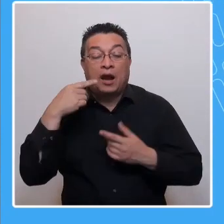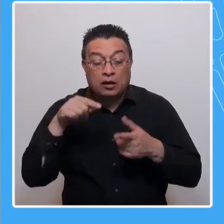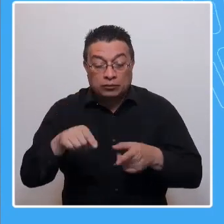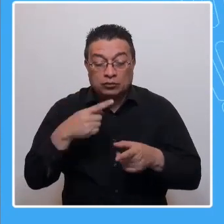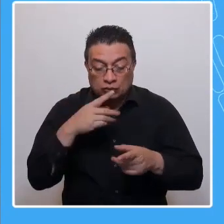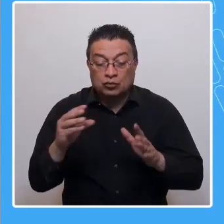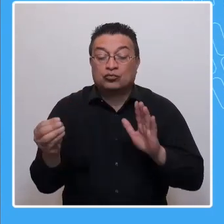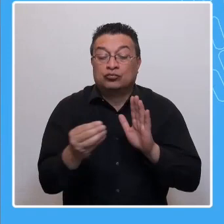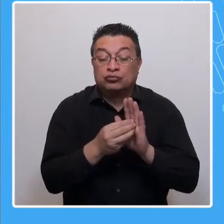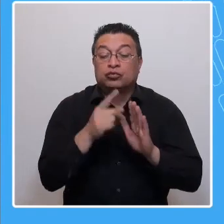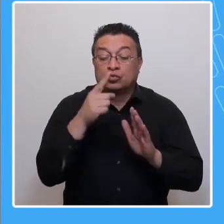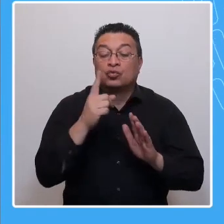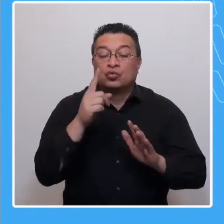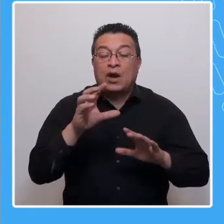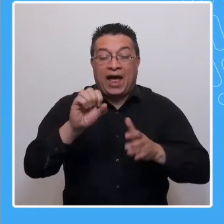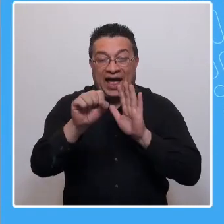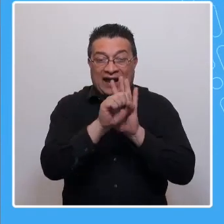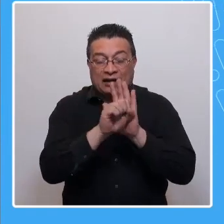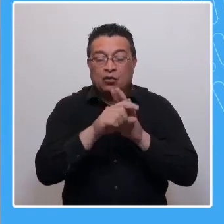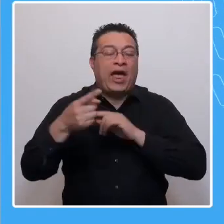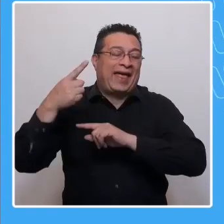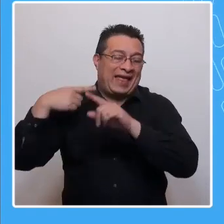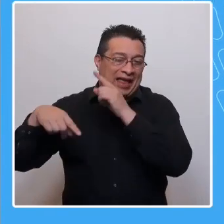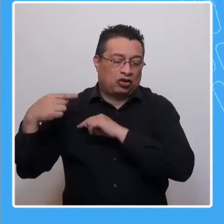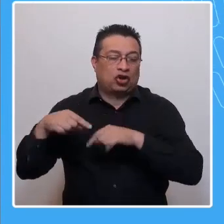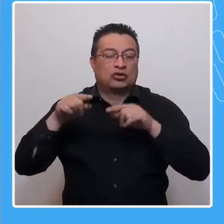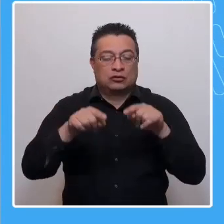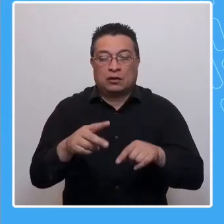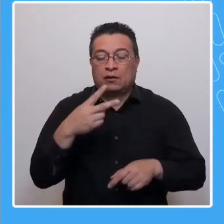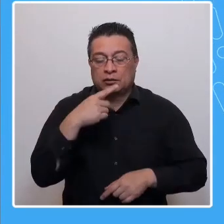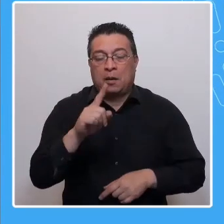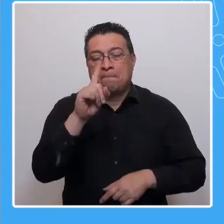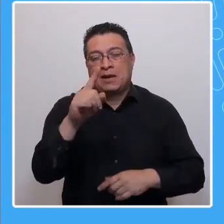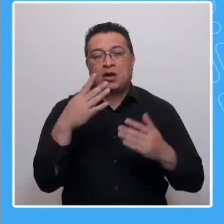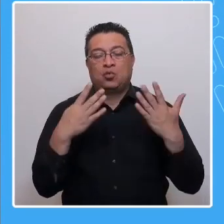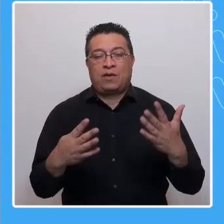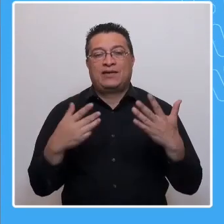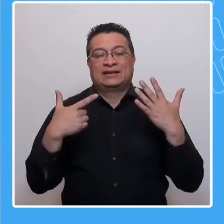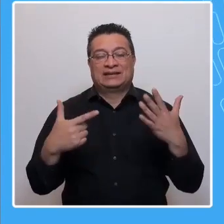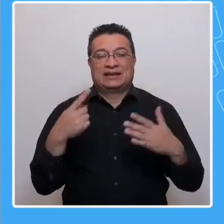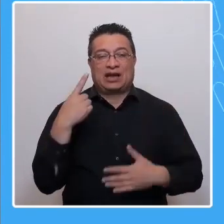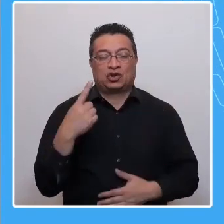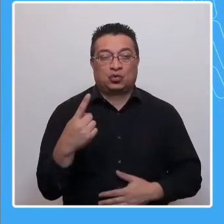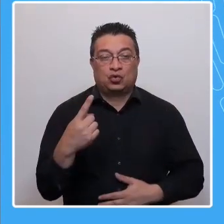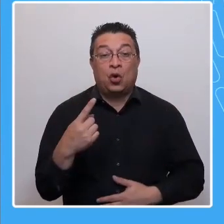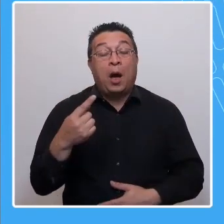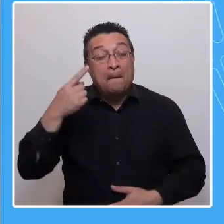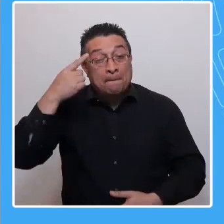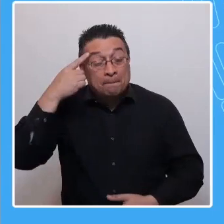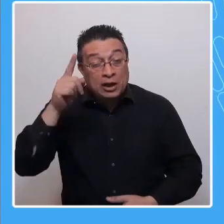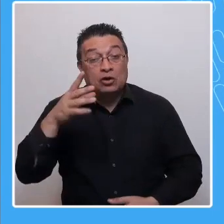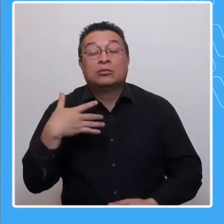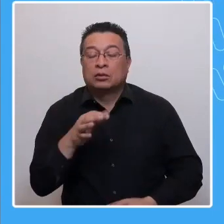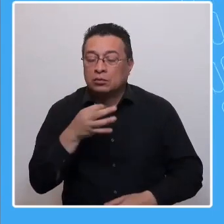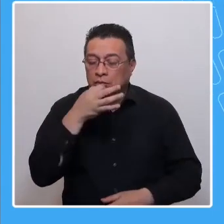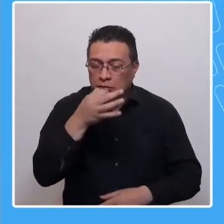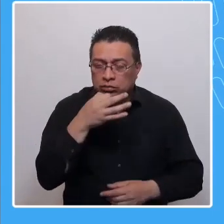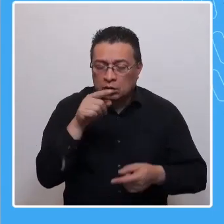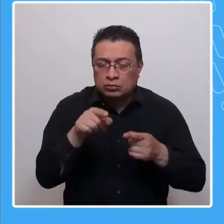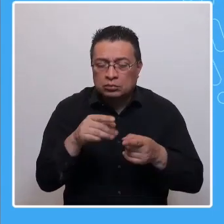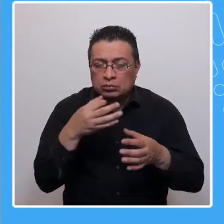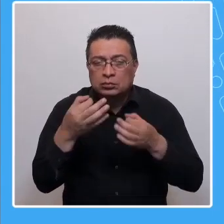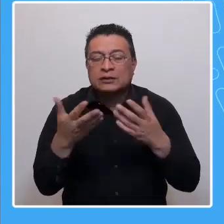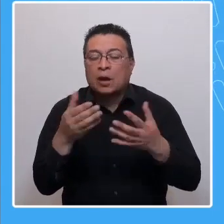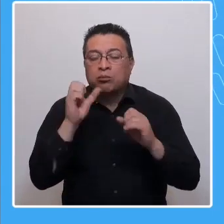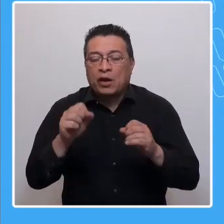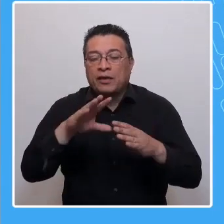un artículo que sabemos que es histórico, que viene desde 1971. Sin embargo, modernizamos un poco su redacción para que pueda